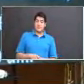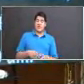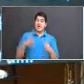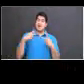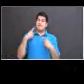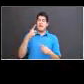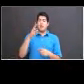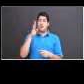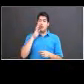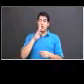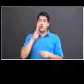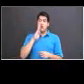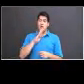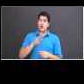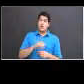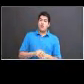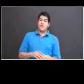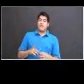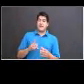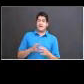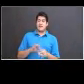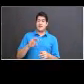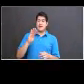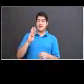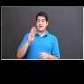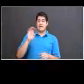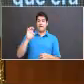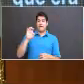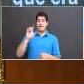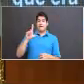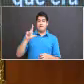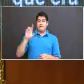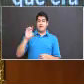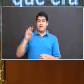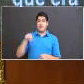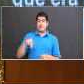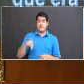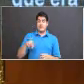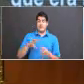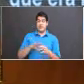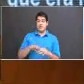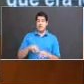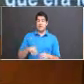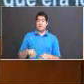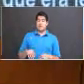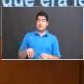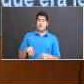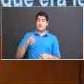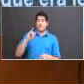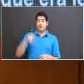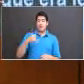Había un joven de Belén de Judá, de la familia de Judá, que era levita